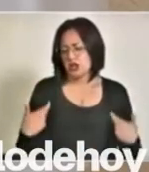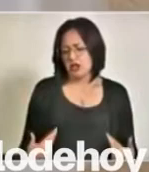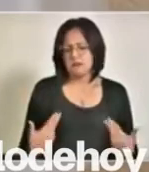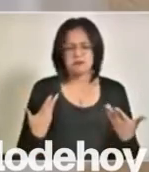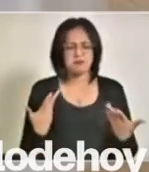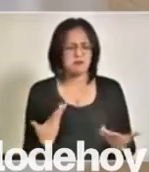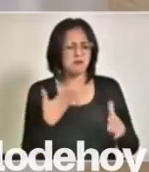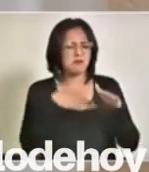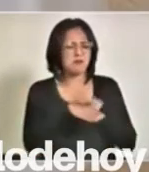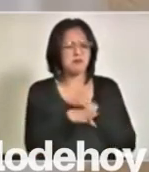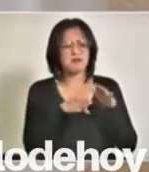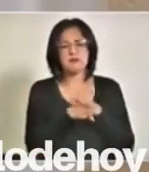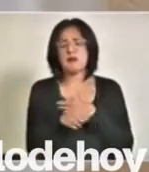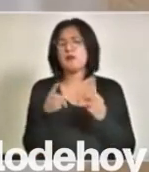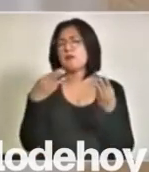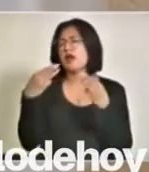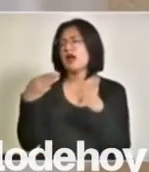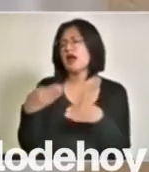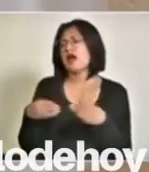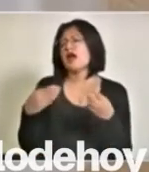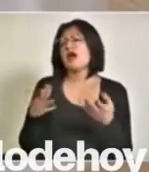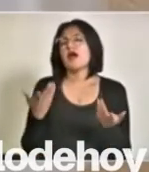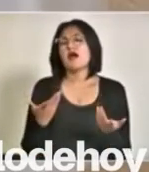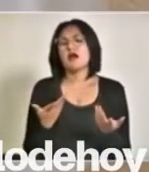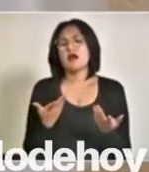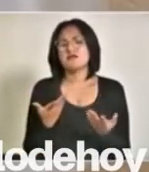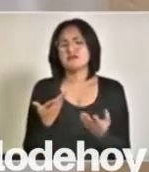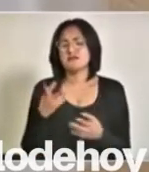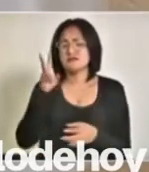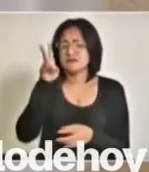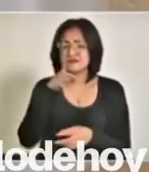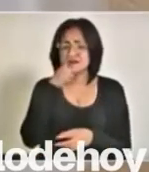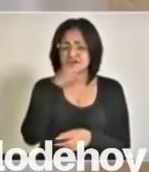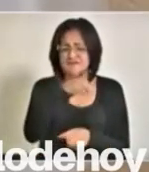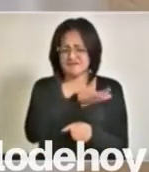que iban a los súpers repletos